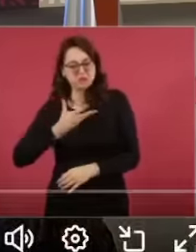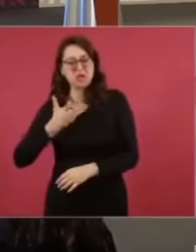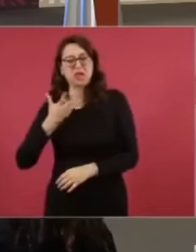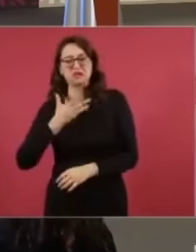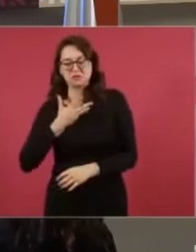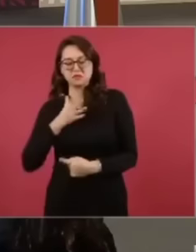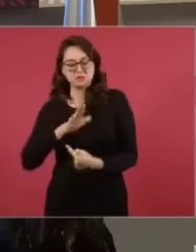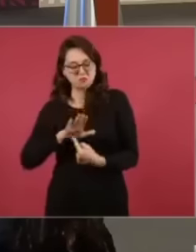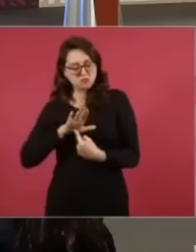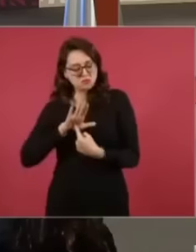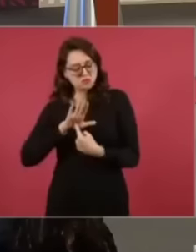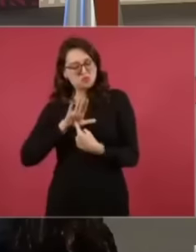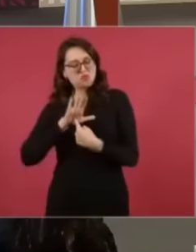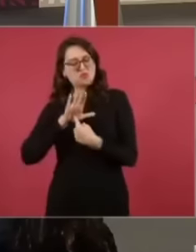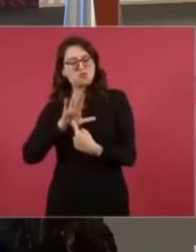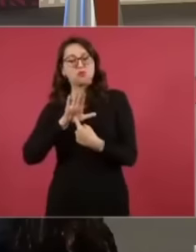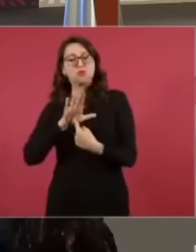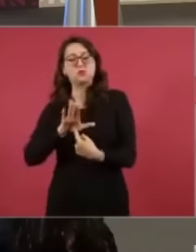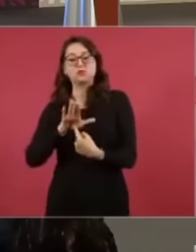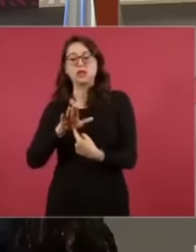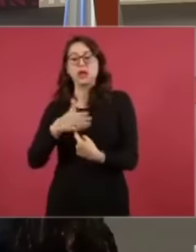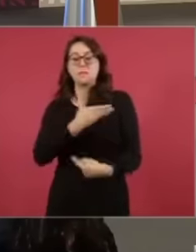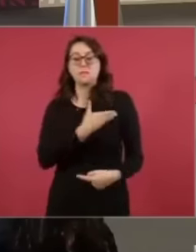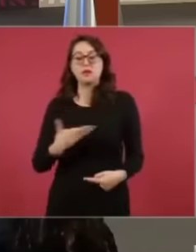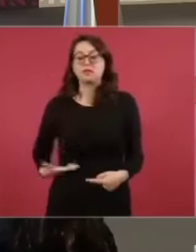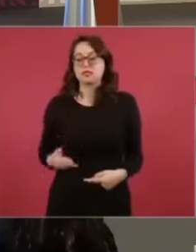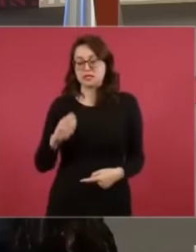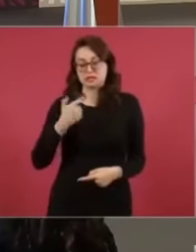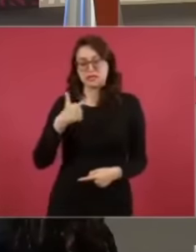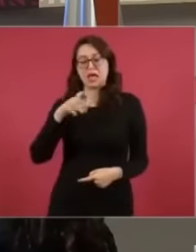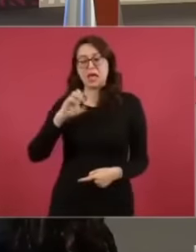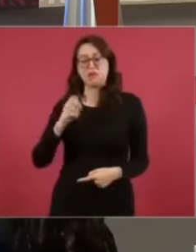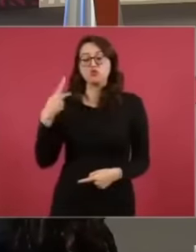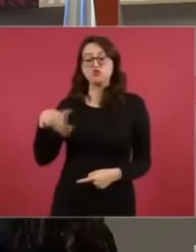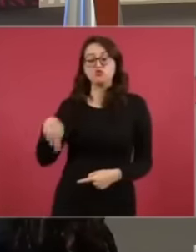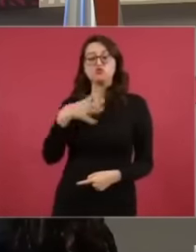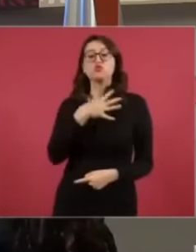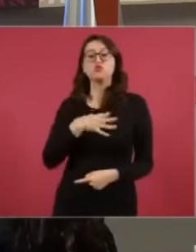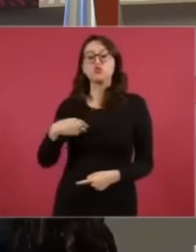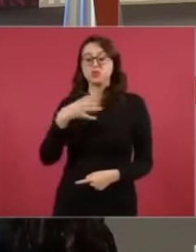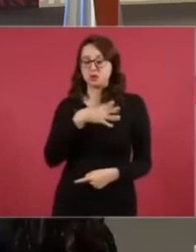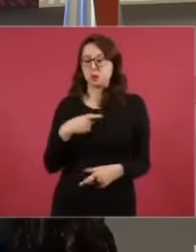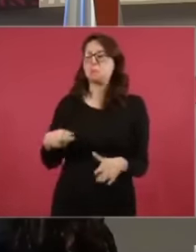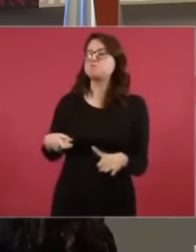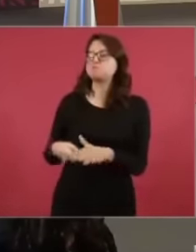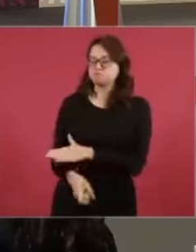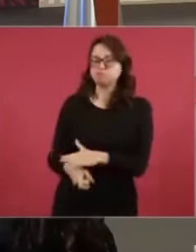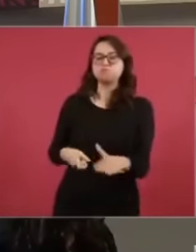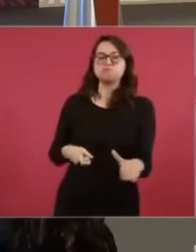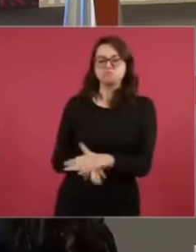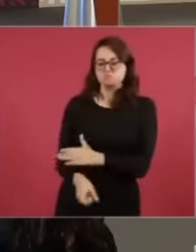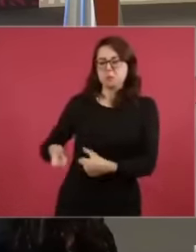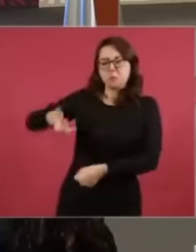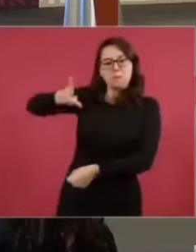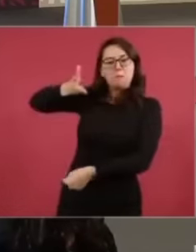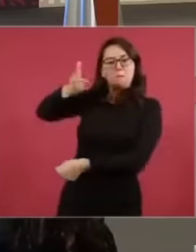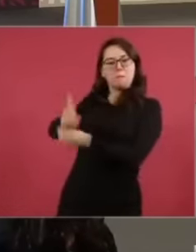que mostraban a los hijos del presidente recibiendo dinero procedente del crimen organizado.